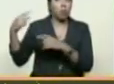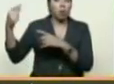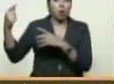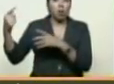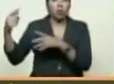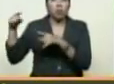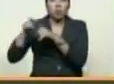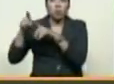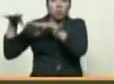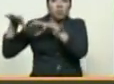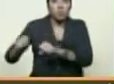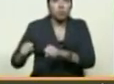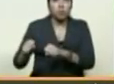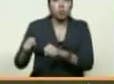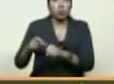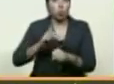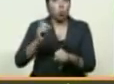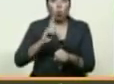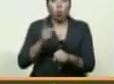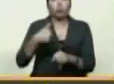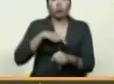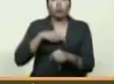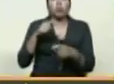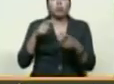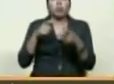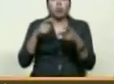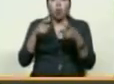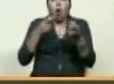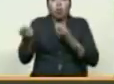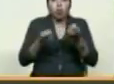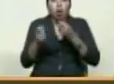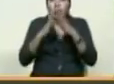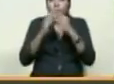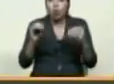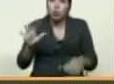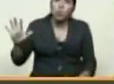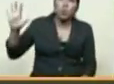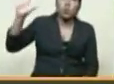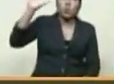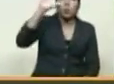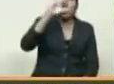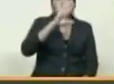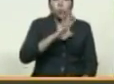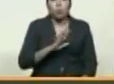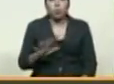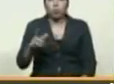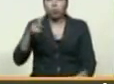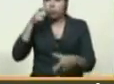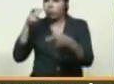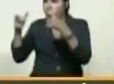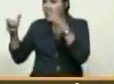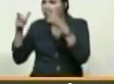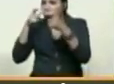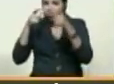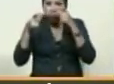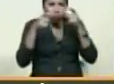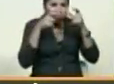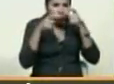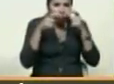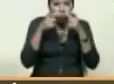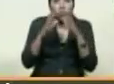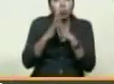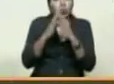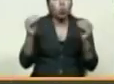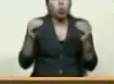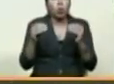El control de nuestros espacios marítimos, la importancia que eso tiene, que lo